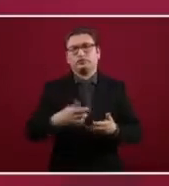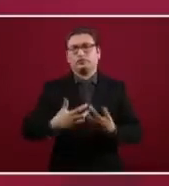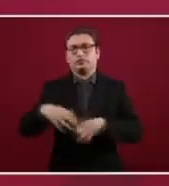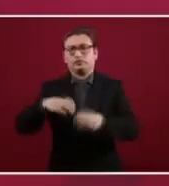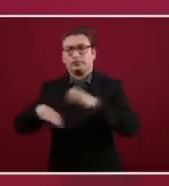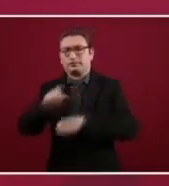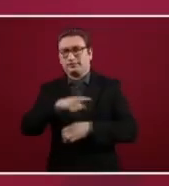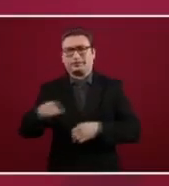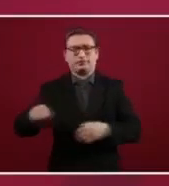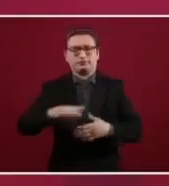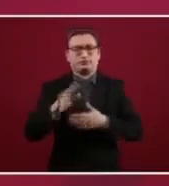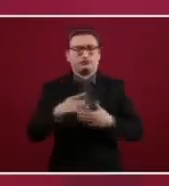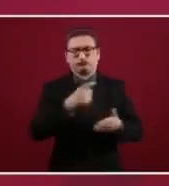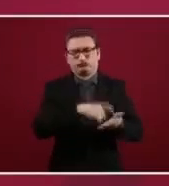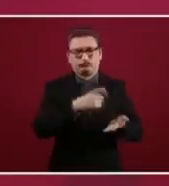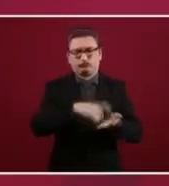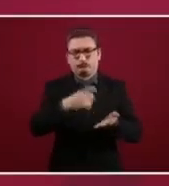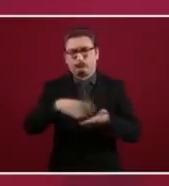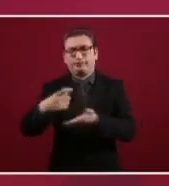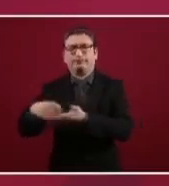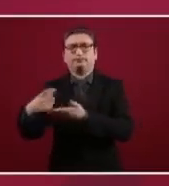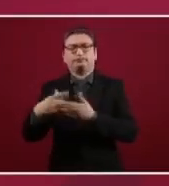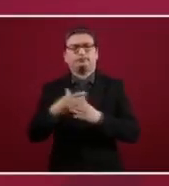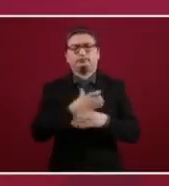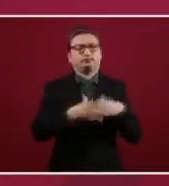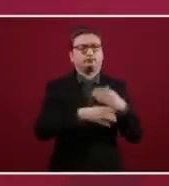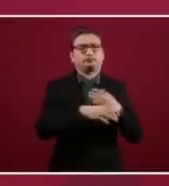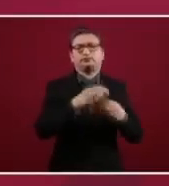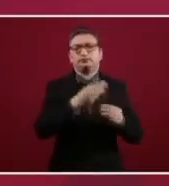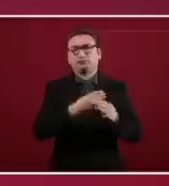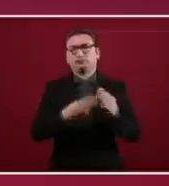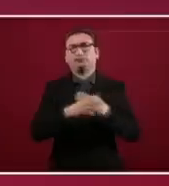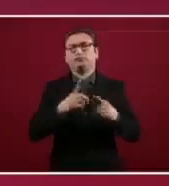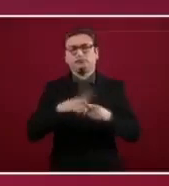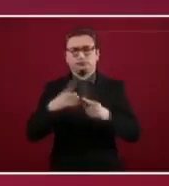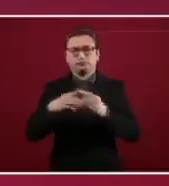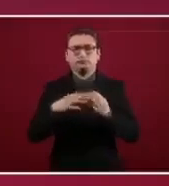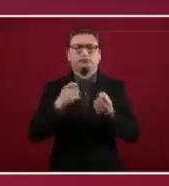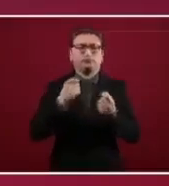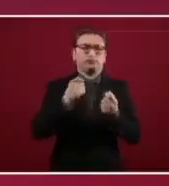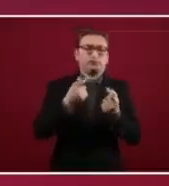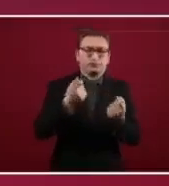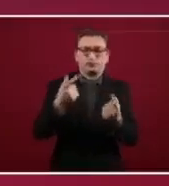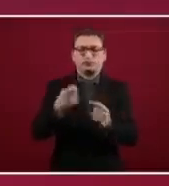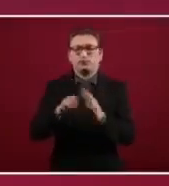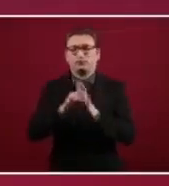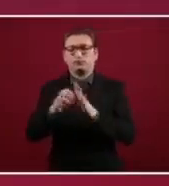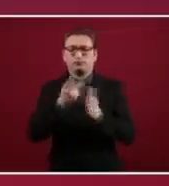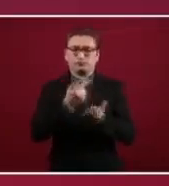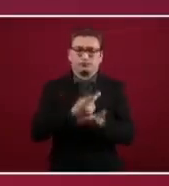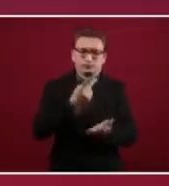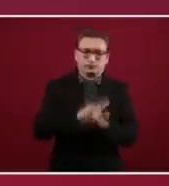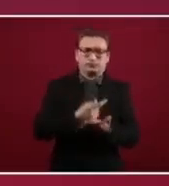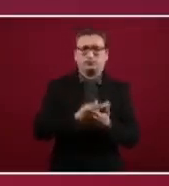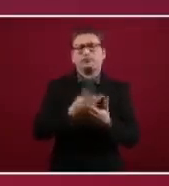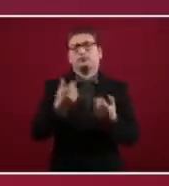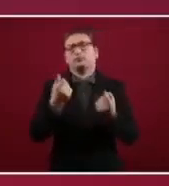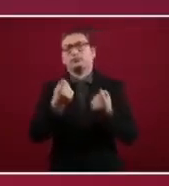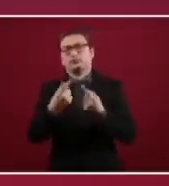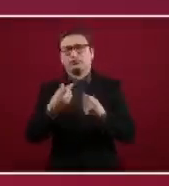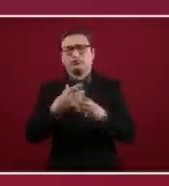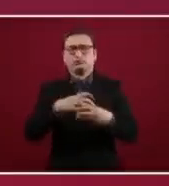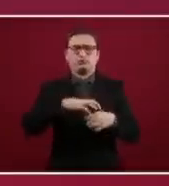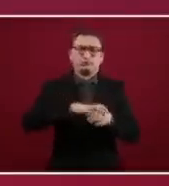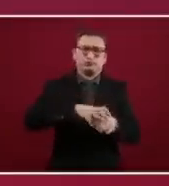empresarios de adquirir la teoría algunos algunas conservas y